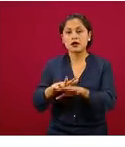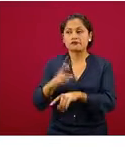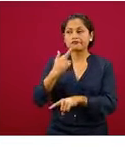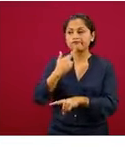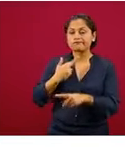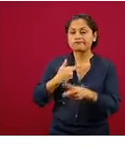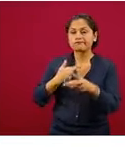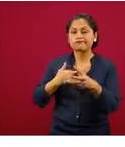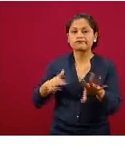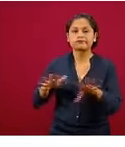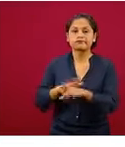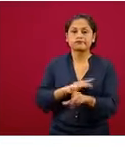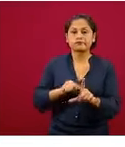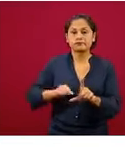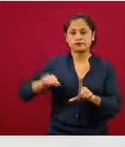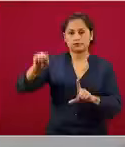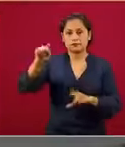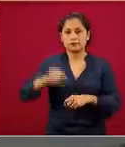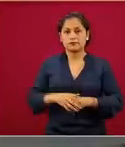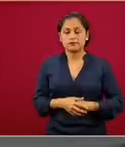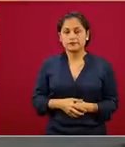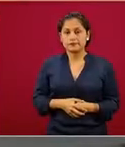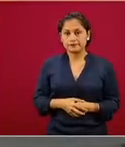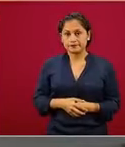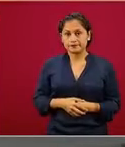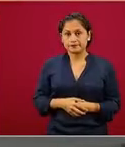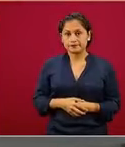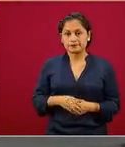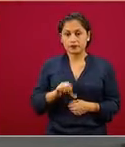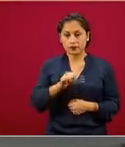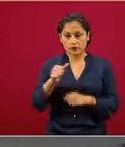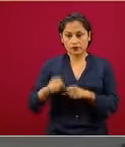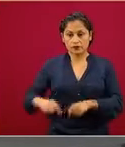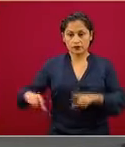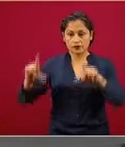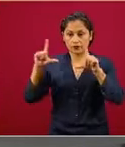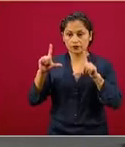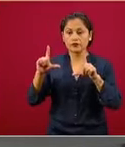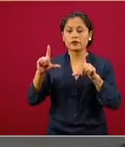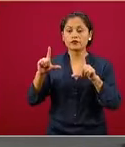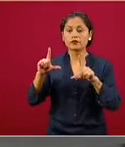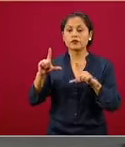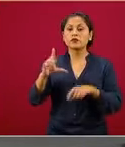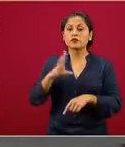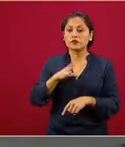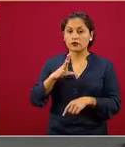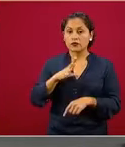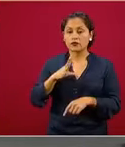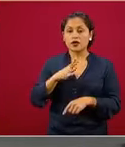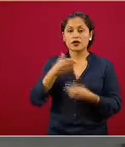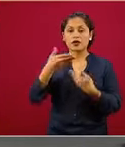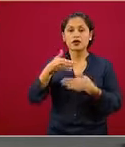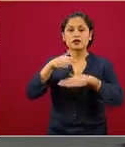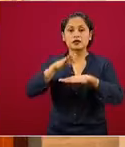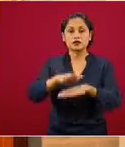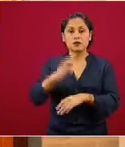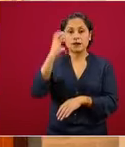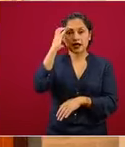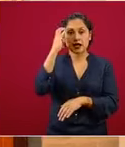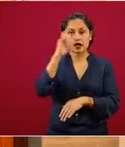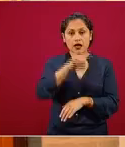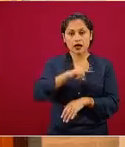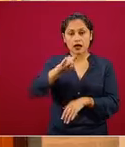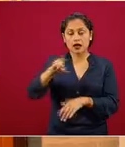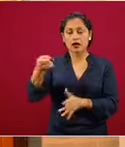notificando los resultados. En las siguientes diapositivas vamos a ver la ocupación y la disponibilidad hospitalaria.